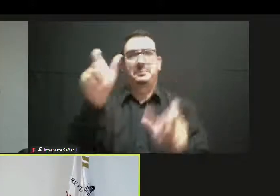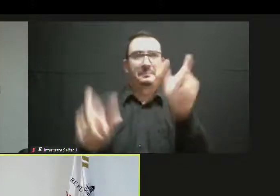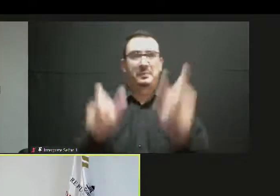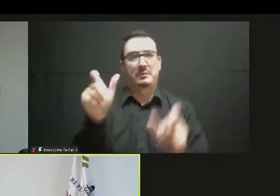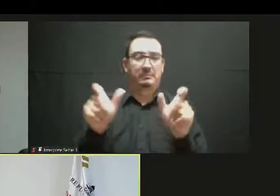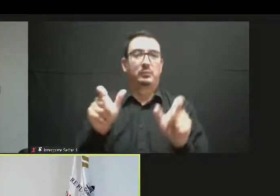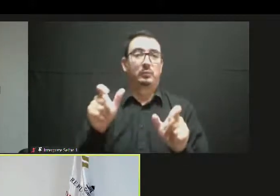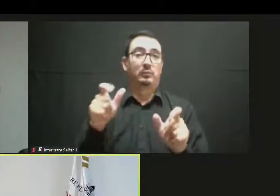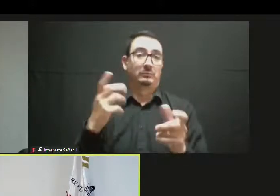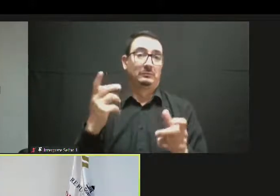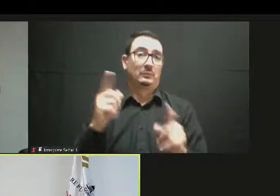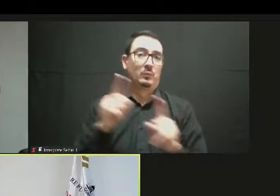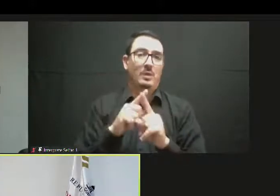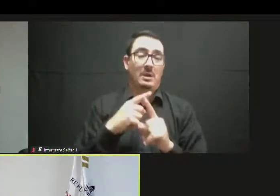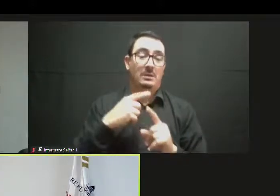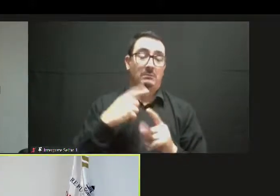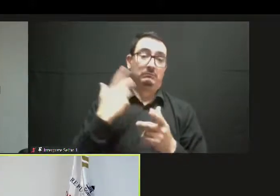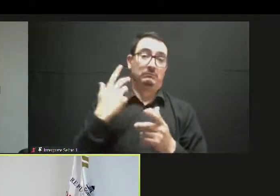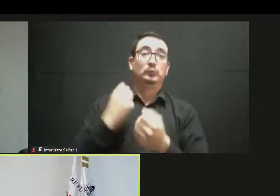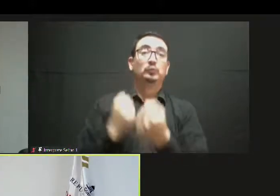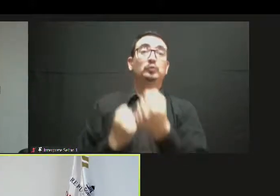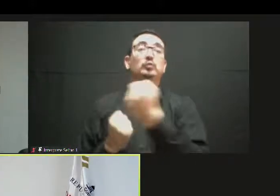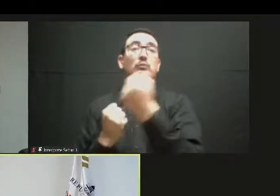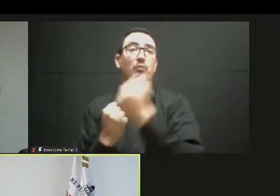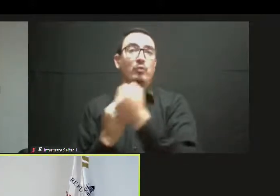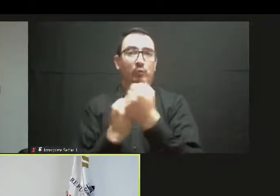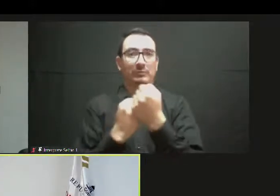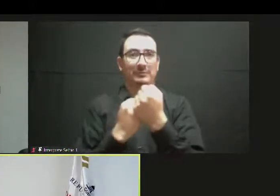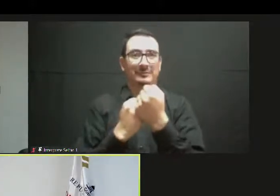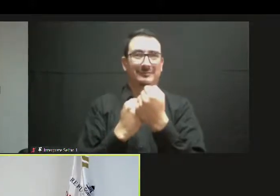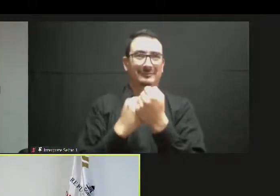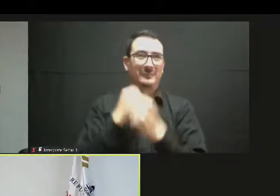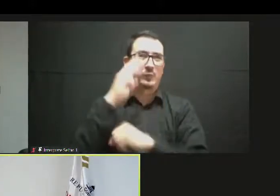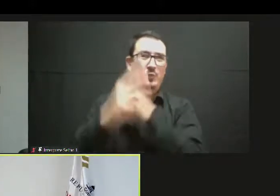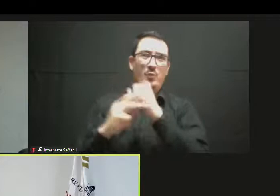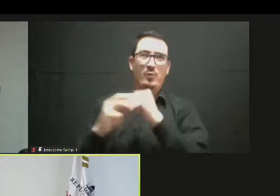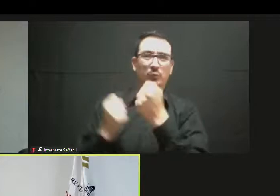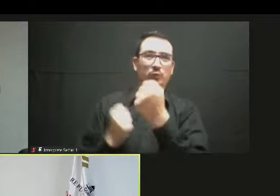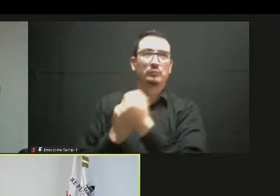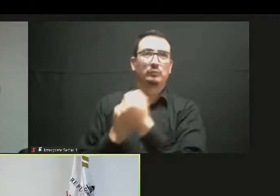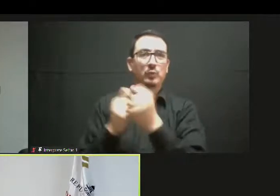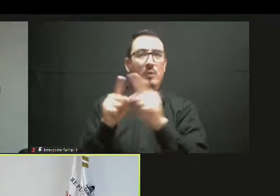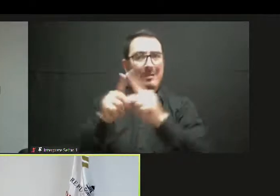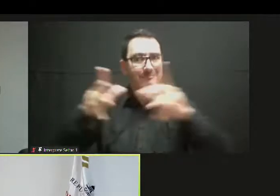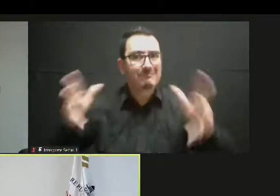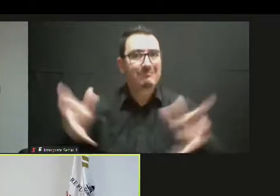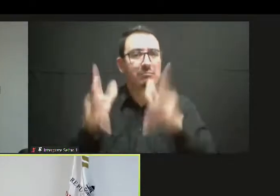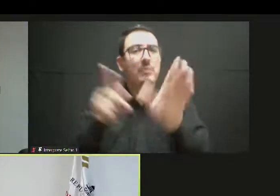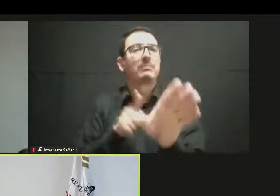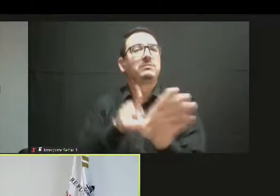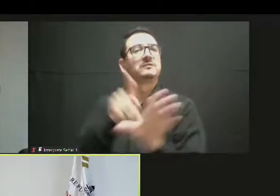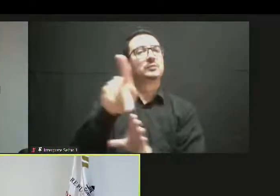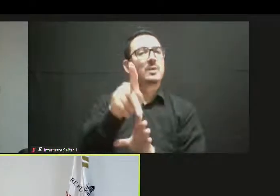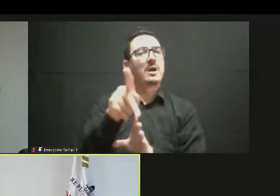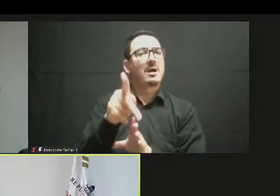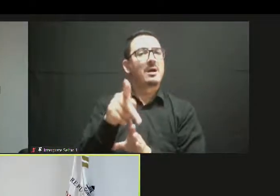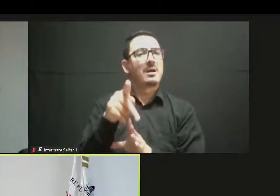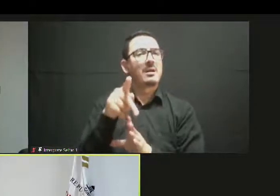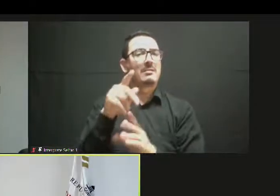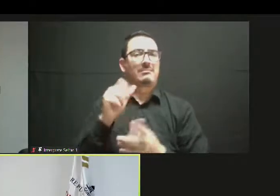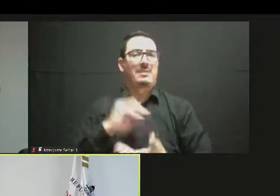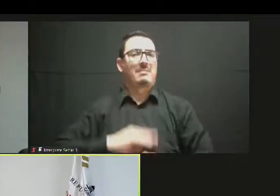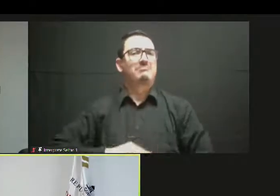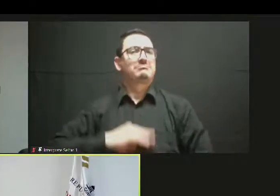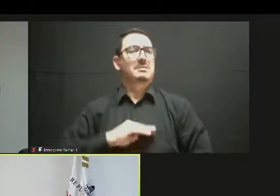apoyando de esta forma los servicios tecnológicos profesionales y, claro, los de la industria del conocimiento y creativo,